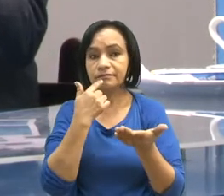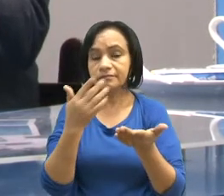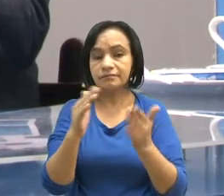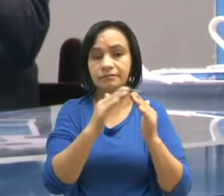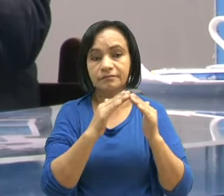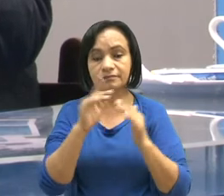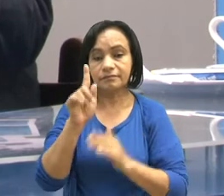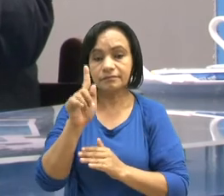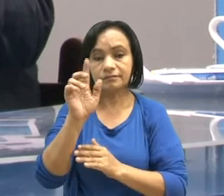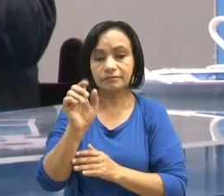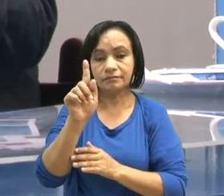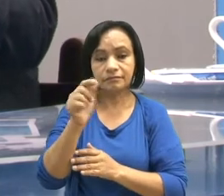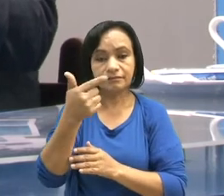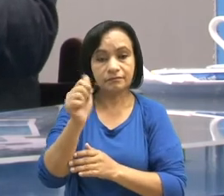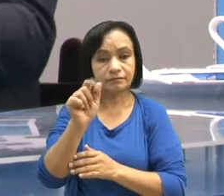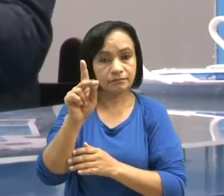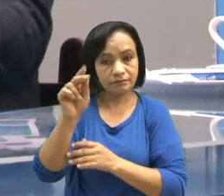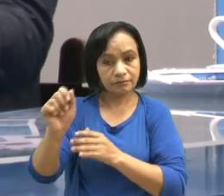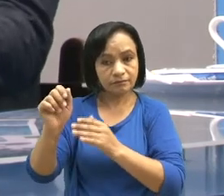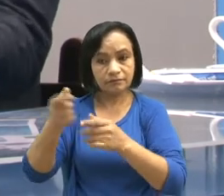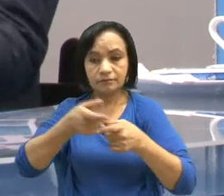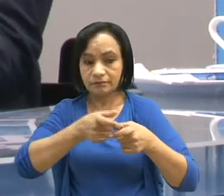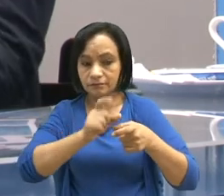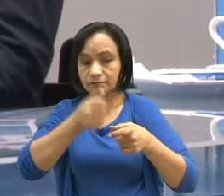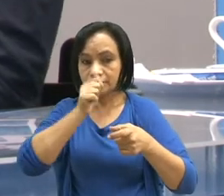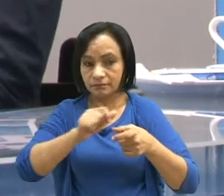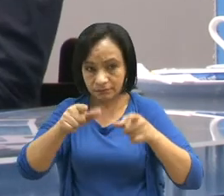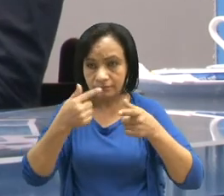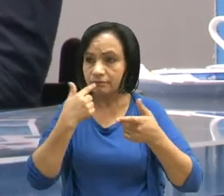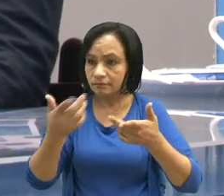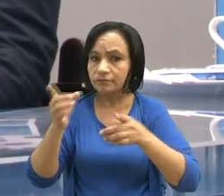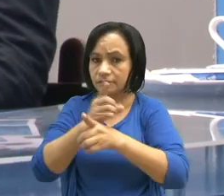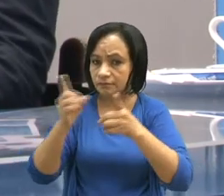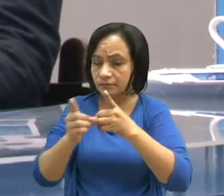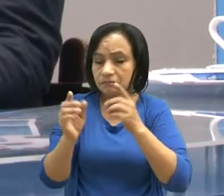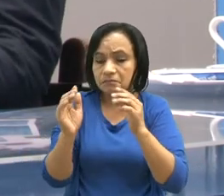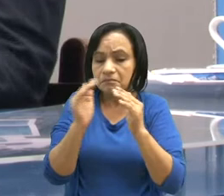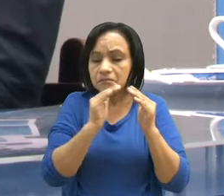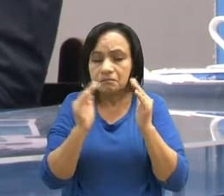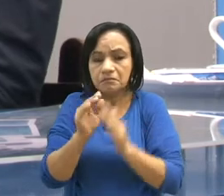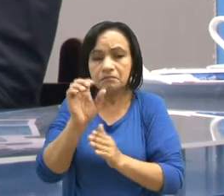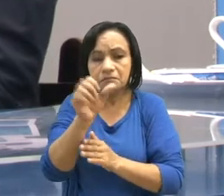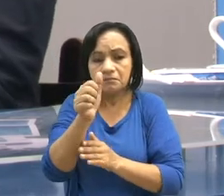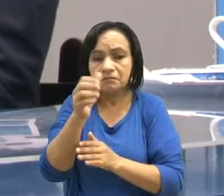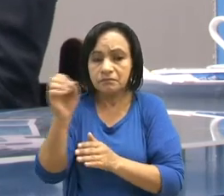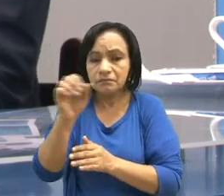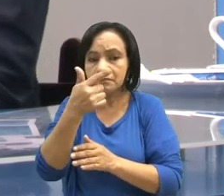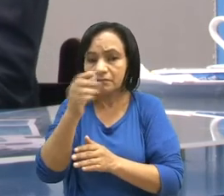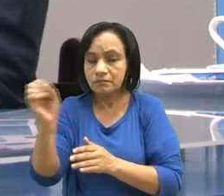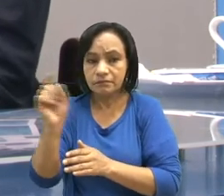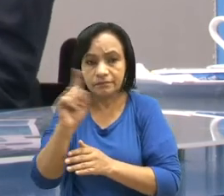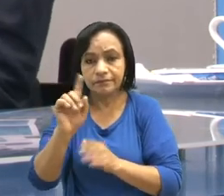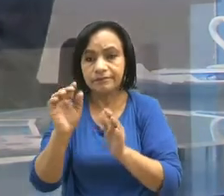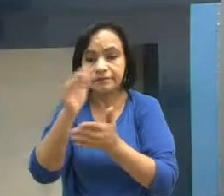de Totogalpa no va a tener derecho a tener un sistema de agua potable y alcantarillado sanitario? ¿Por qué es una ciudad pequeña de 600, 700 familias? No, es